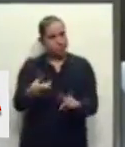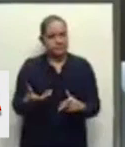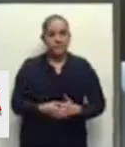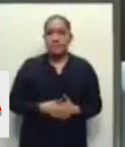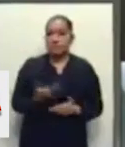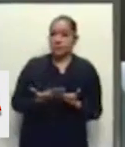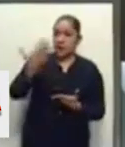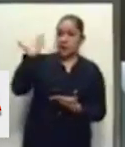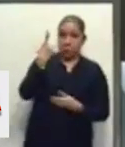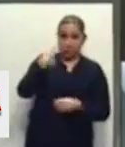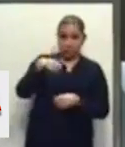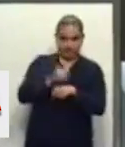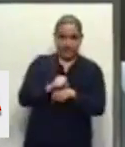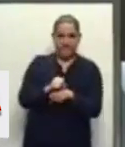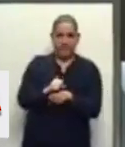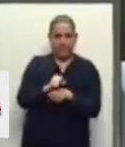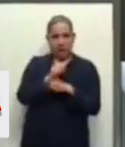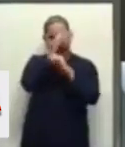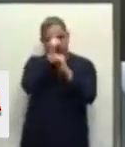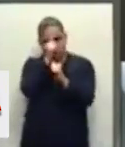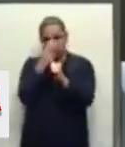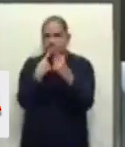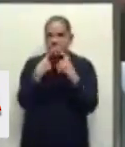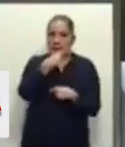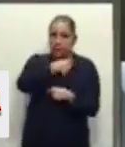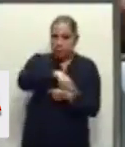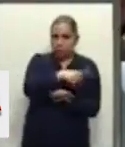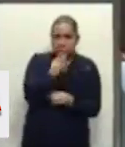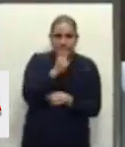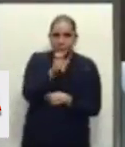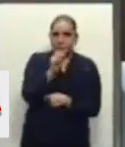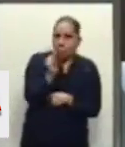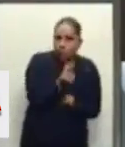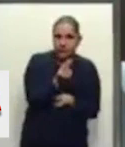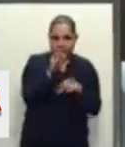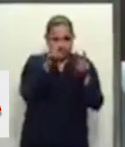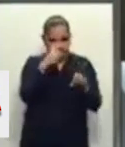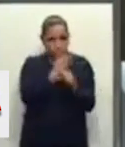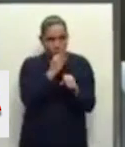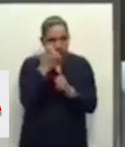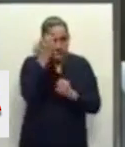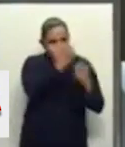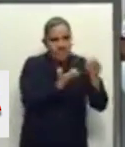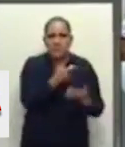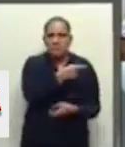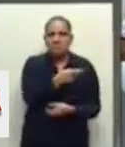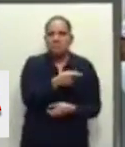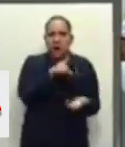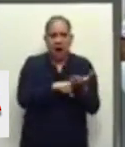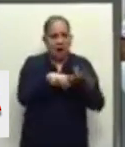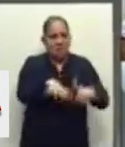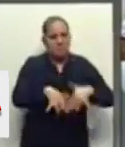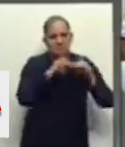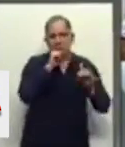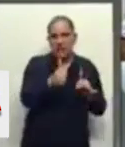aquí, que no se aprobó de urgente y obvia resolución, sí está vivo en la tercera comisión. Y